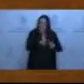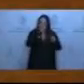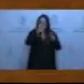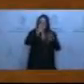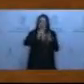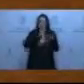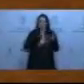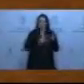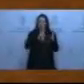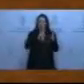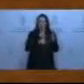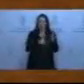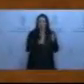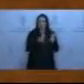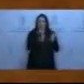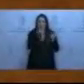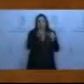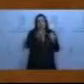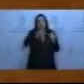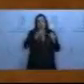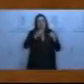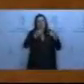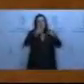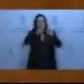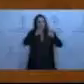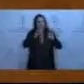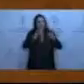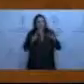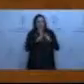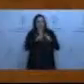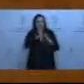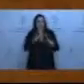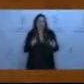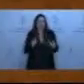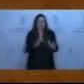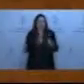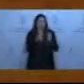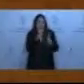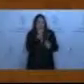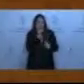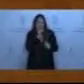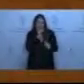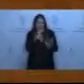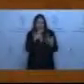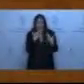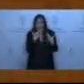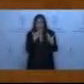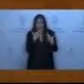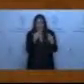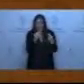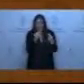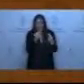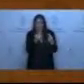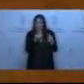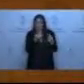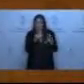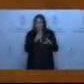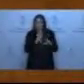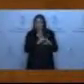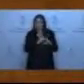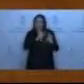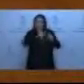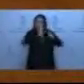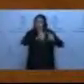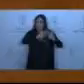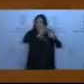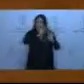un número importante de sociedades y empresas donde no constan aprobadas las mismas. Y concluyo, por tema de tiempo. Para finalizar, la sindicatura